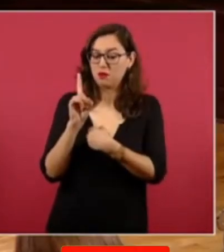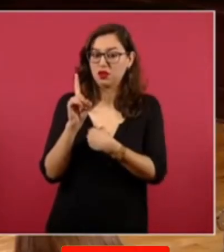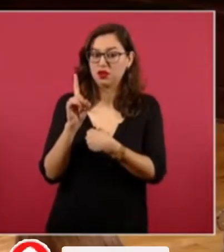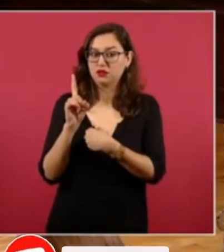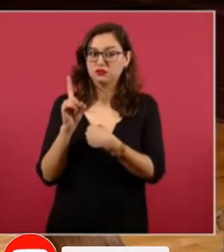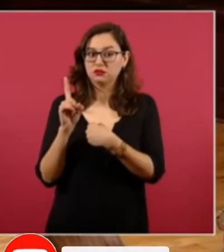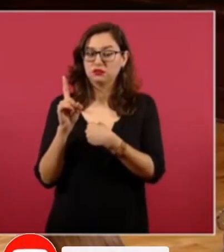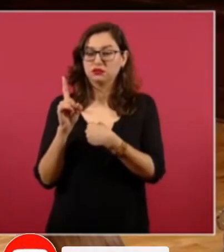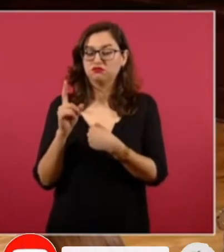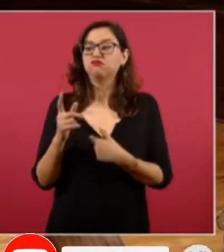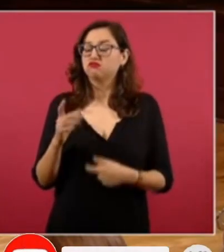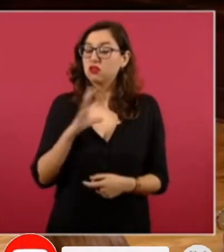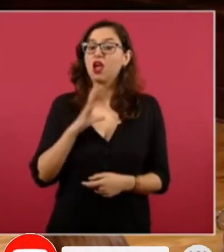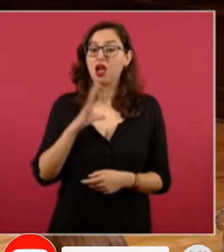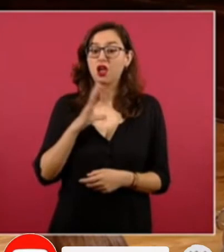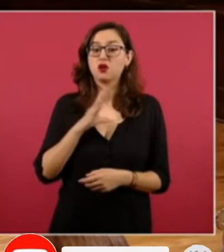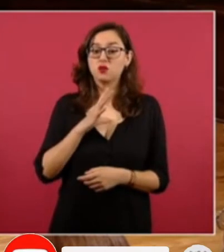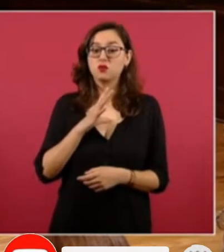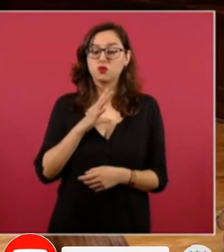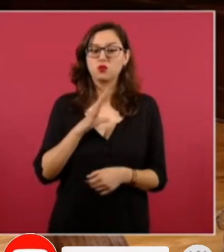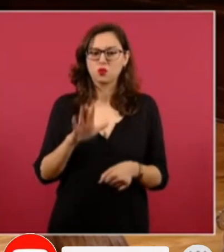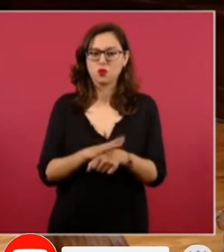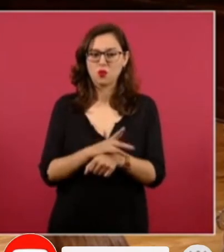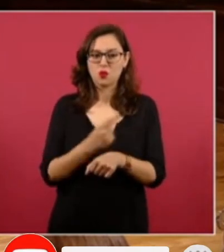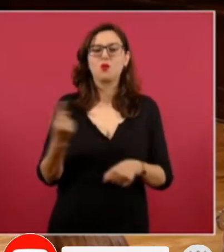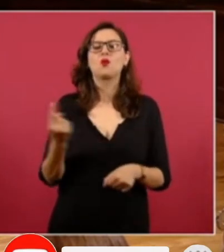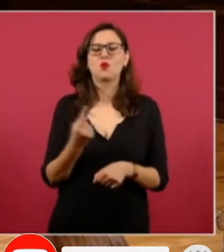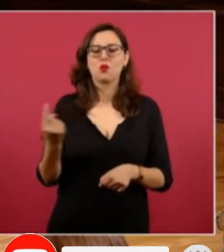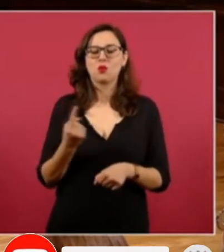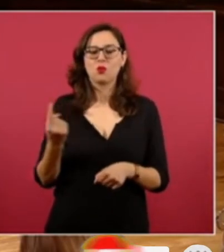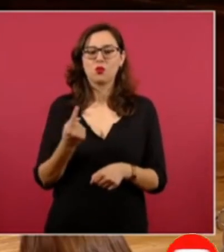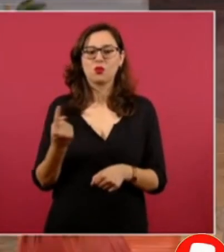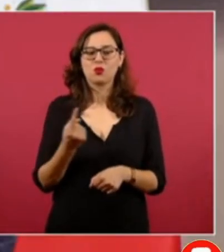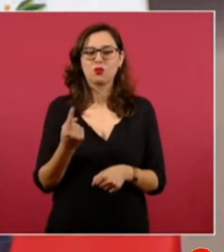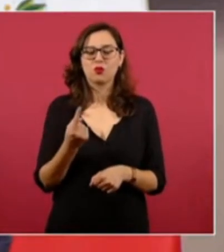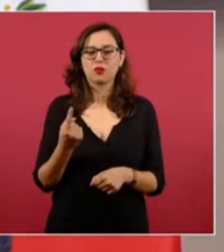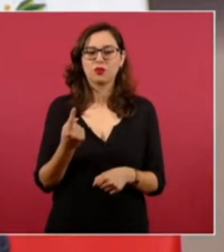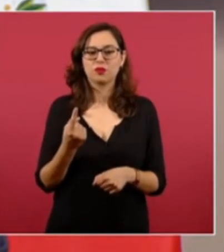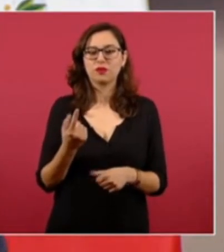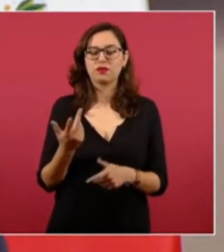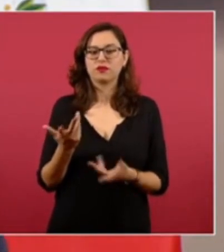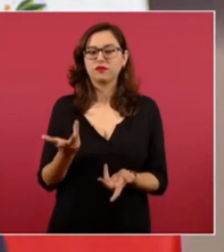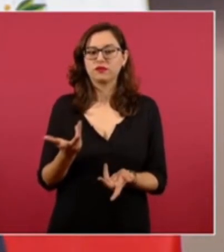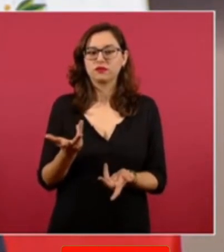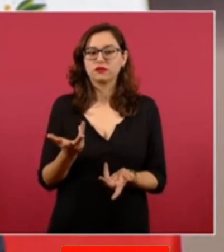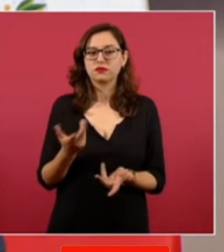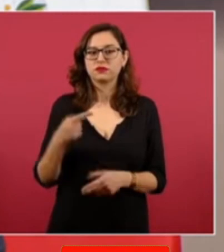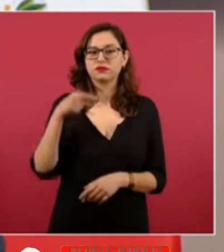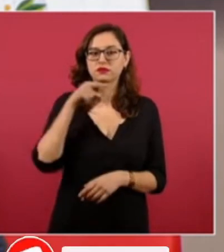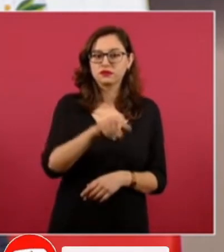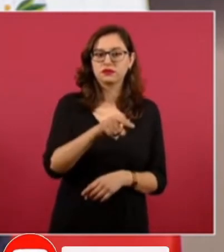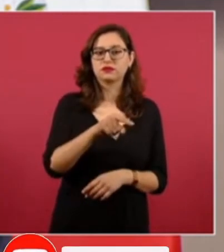porque no acudía a los mecanismos